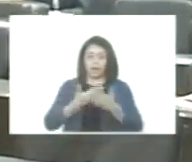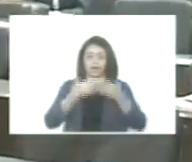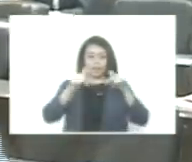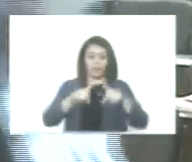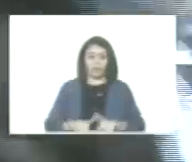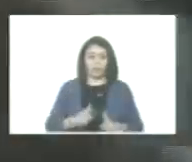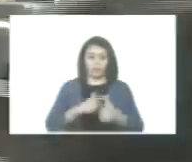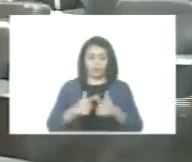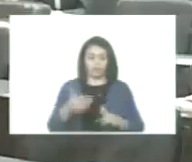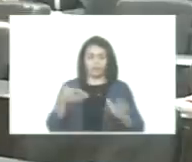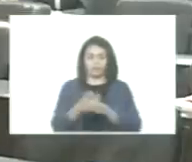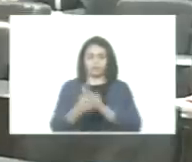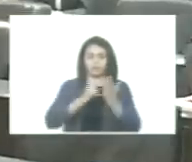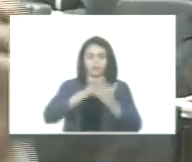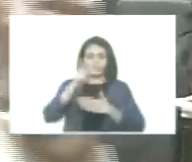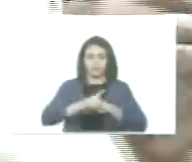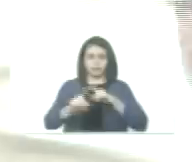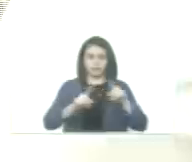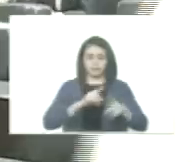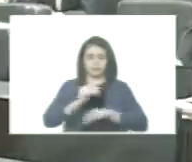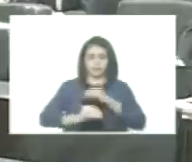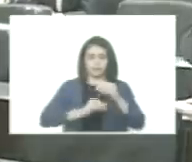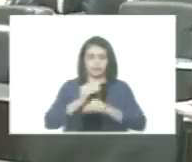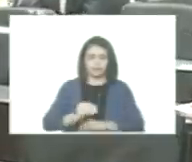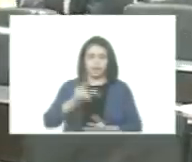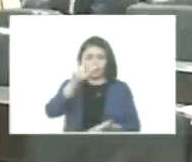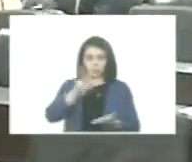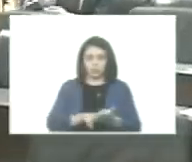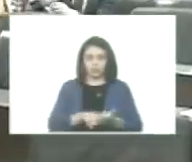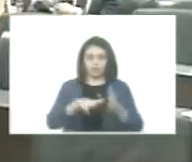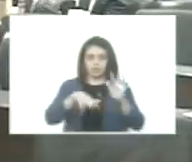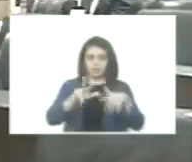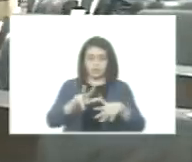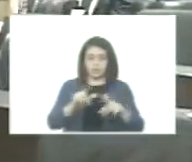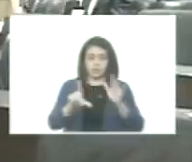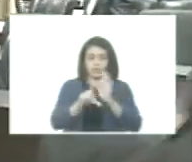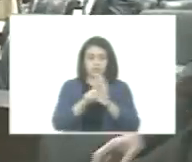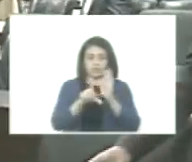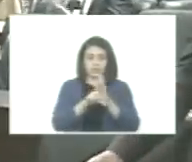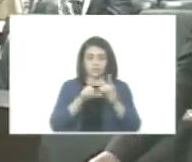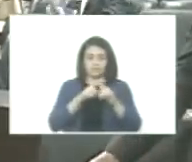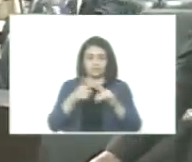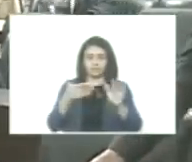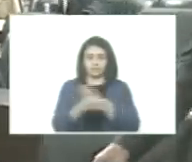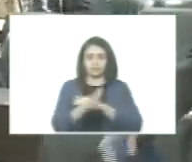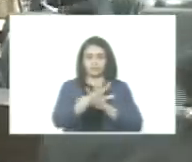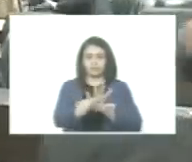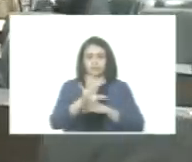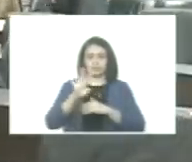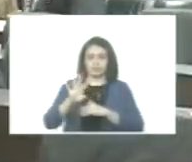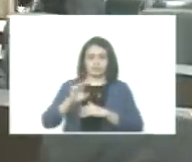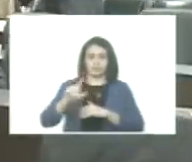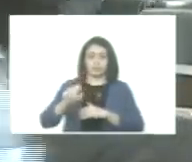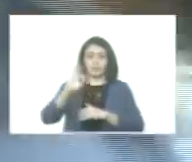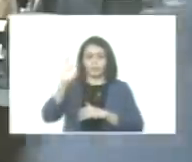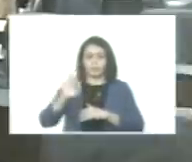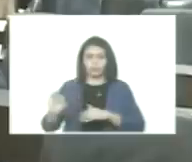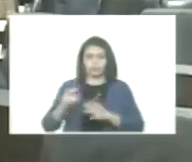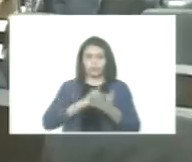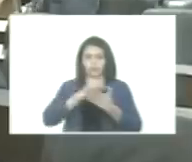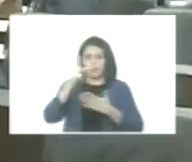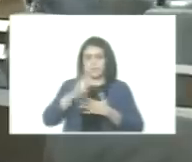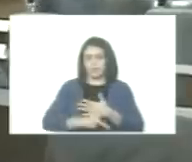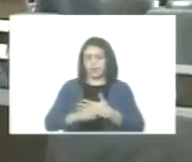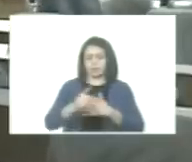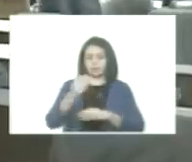momento, como parte del plan legislativo, se han sancionado 13 instrumentos legales, lo que equivale al 54% del plan